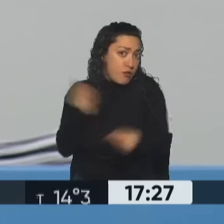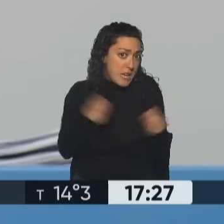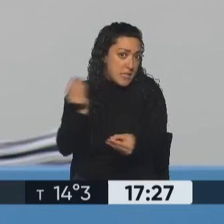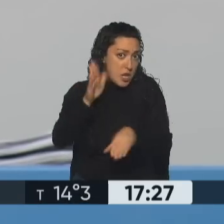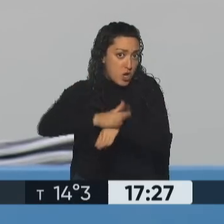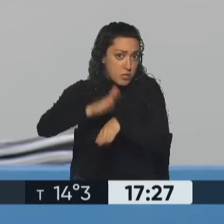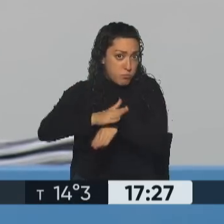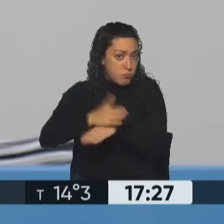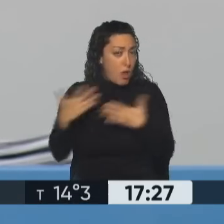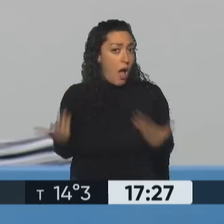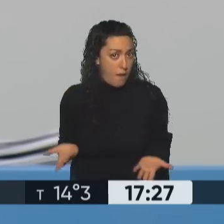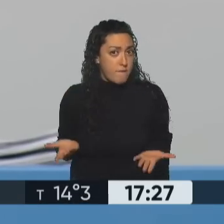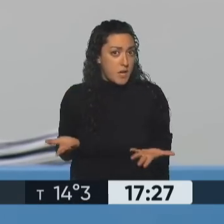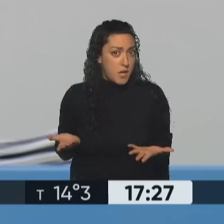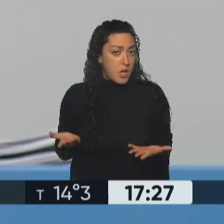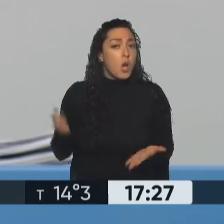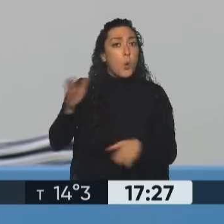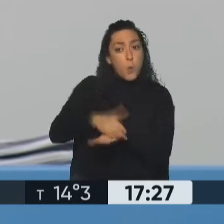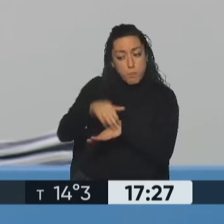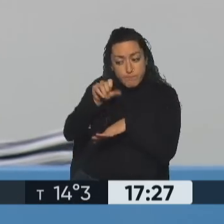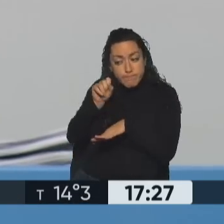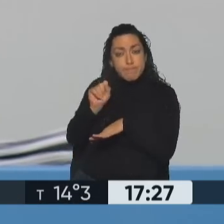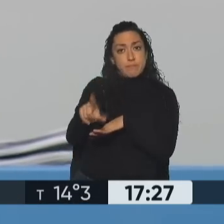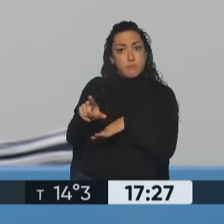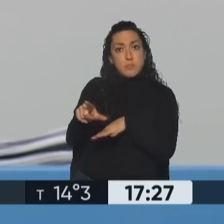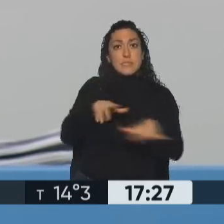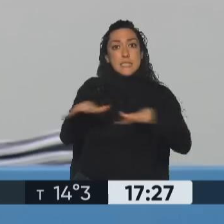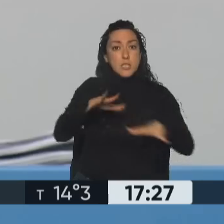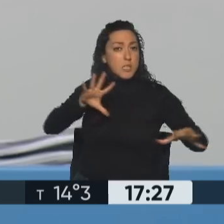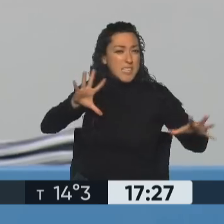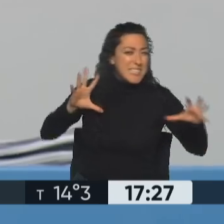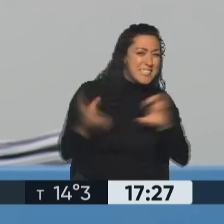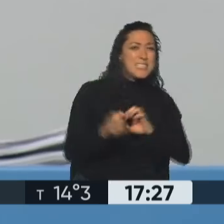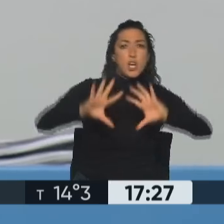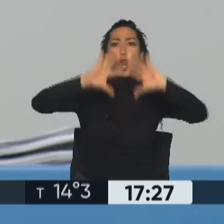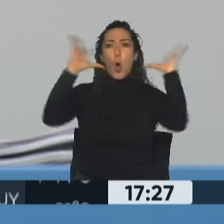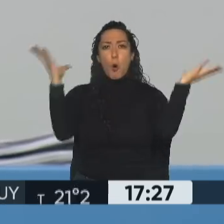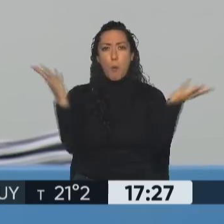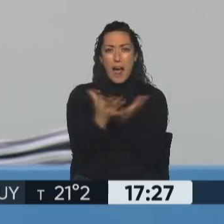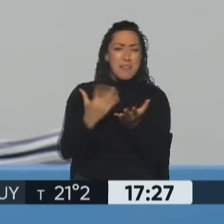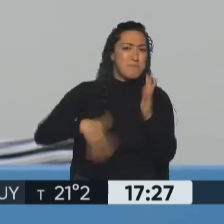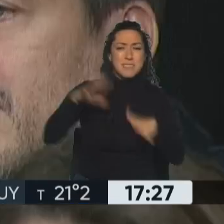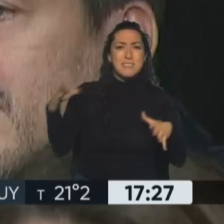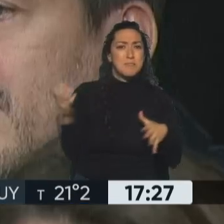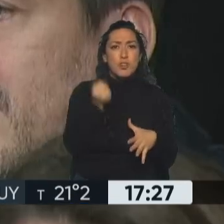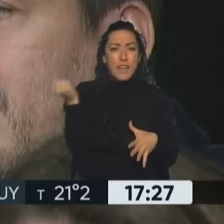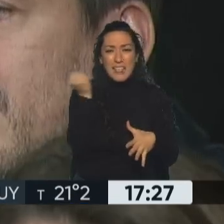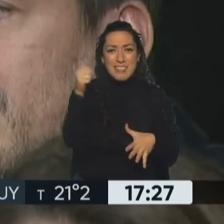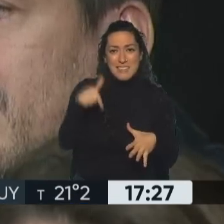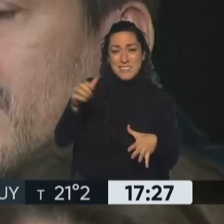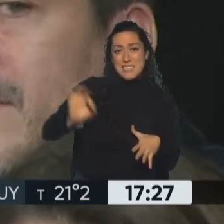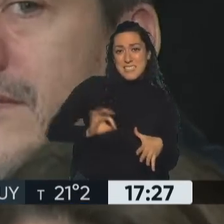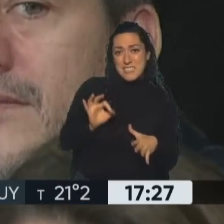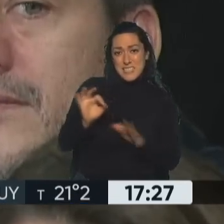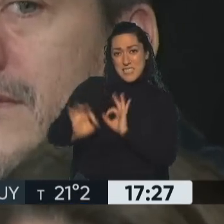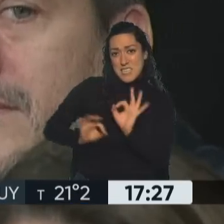financiero provocó la primera gran crisis global de este siglo, la del